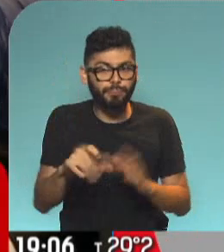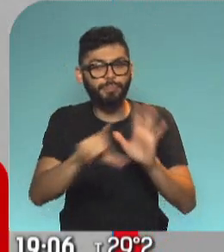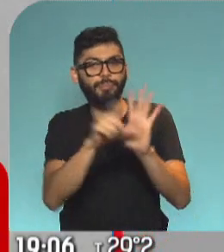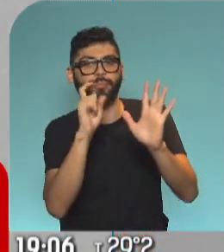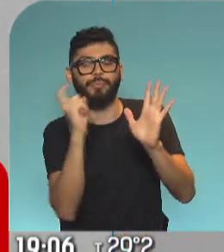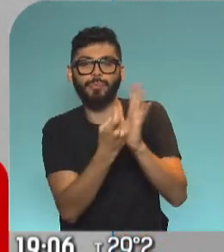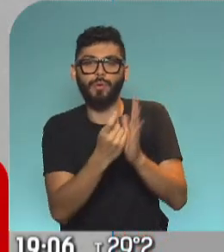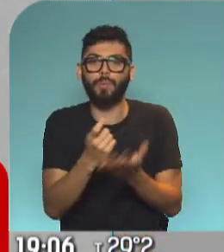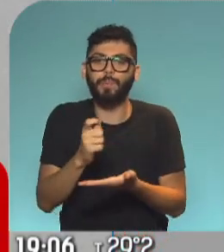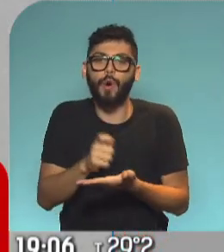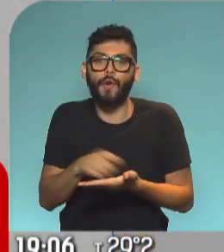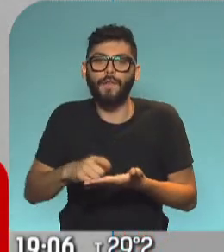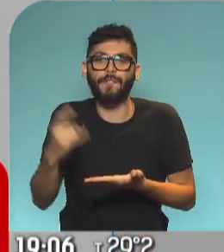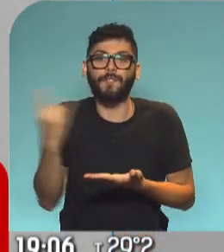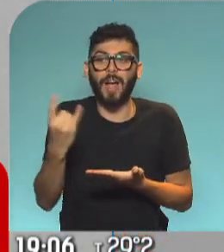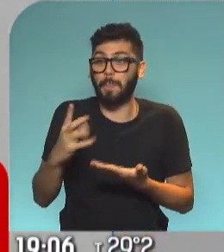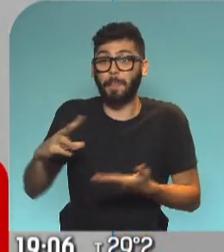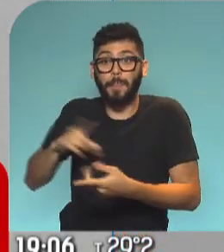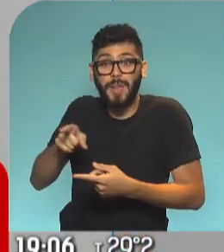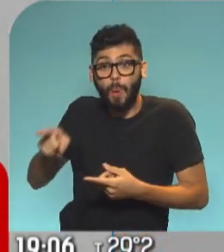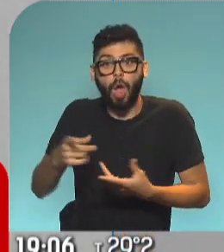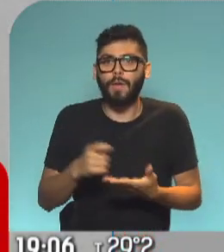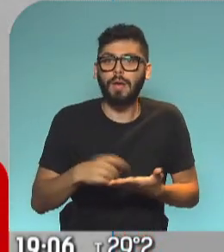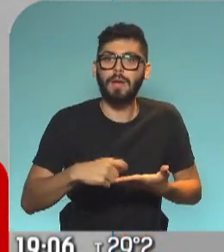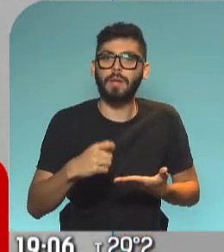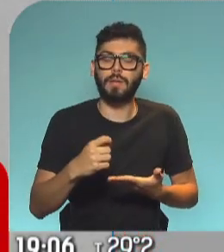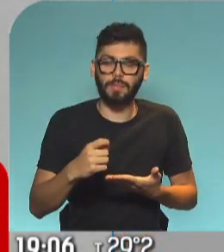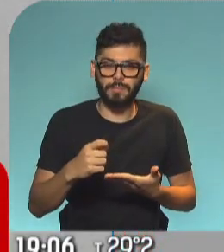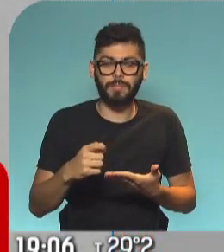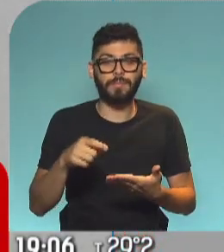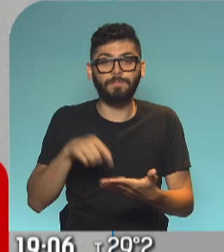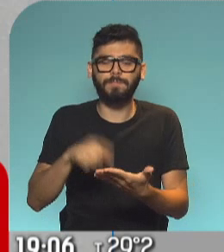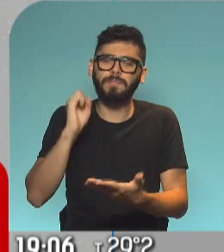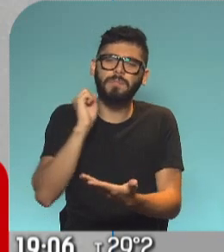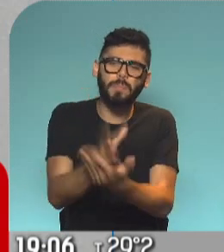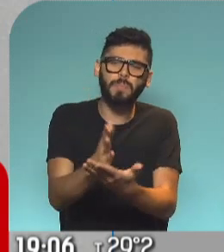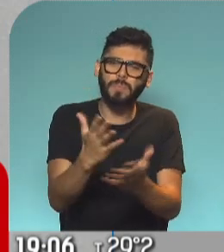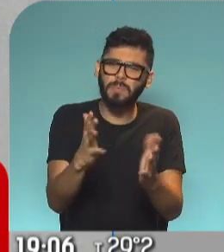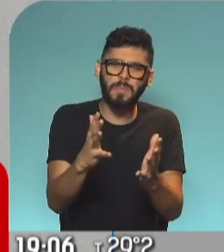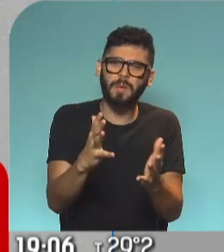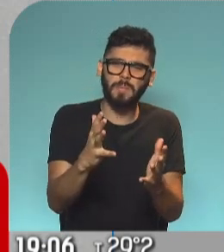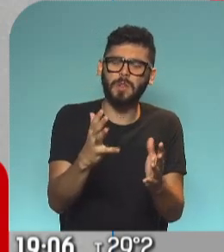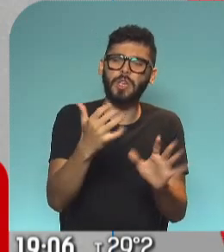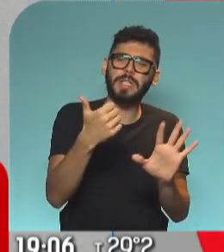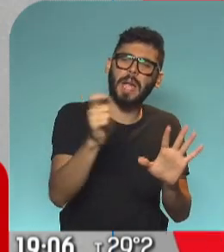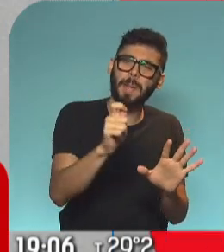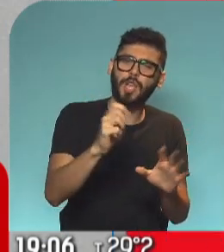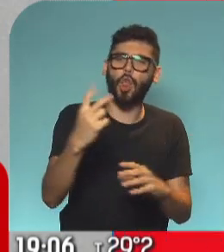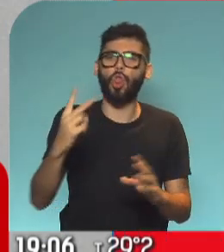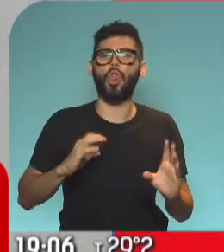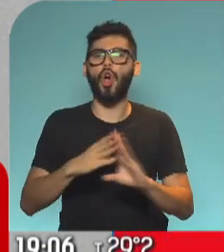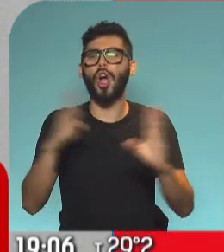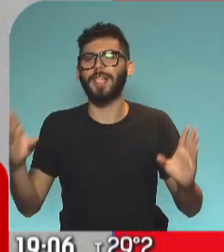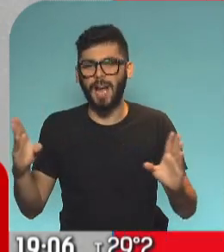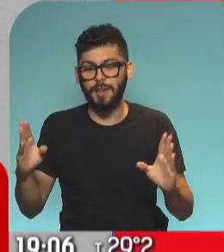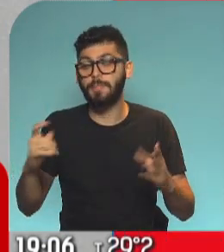falsificación de instrumento privado que como bien decía gabriel tiene una pena de entre seis meses y dos años sin consecuencia